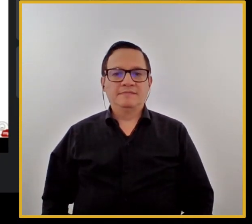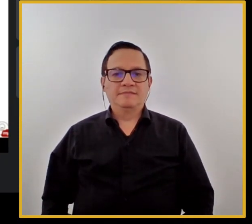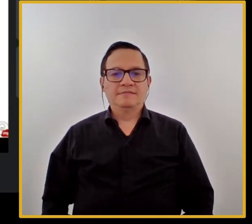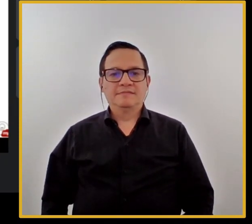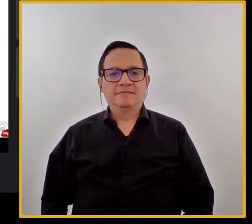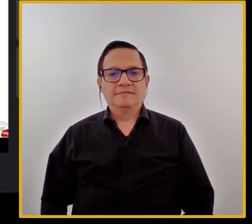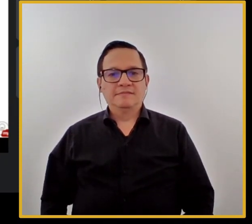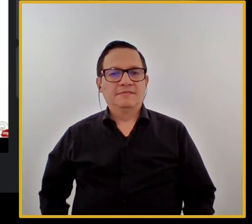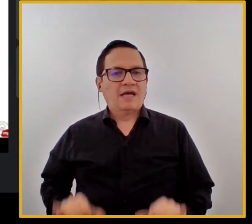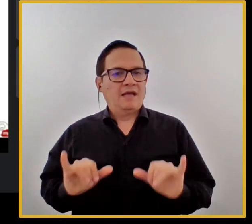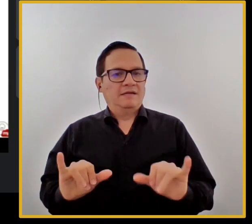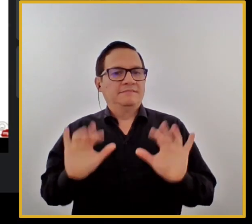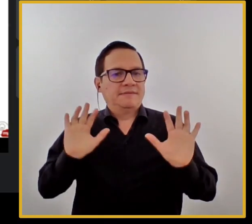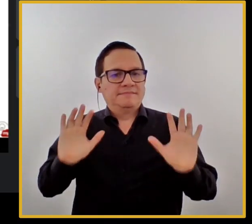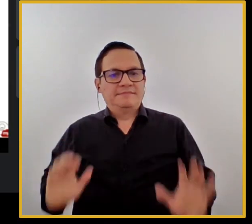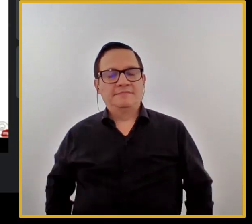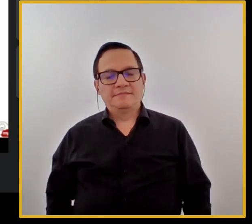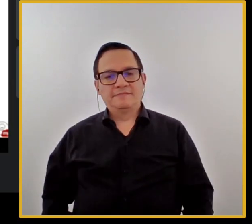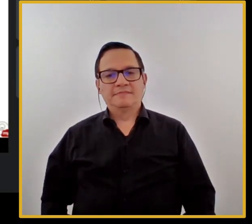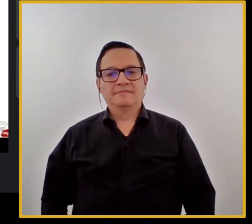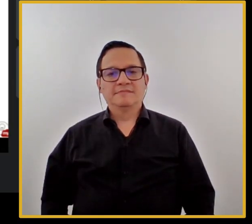y quedaría ahí